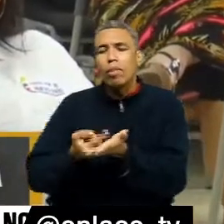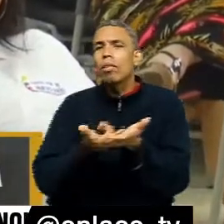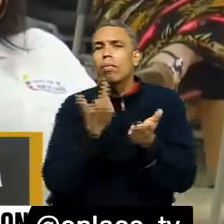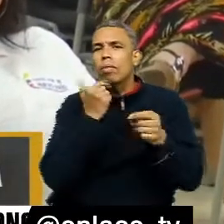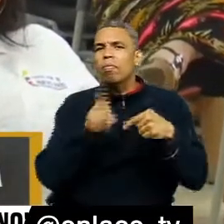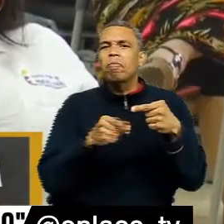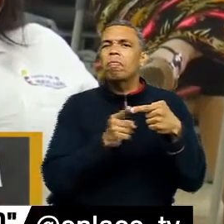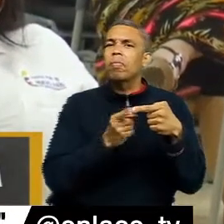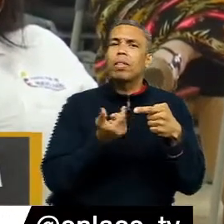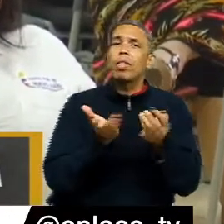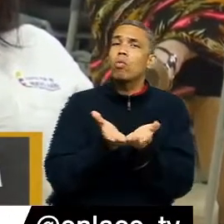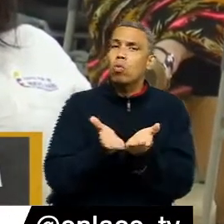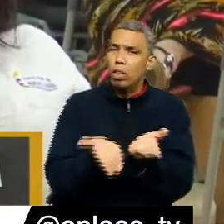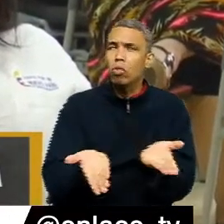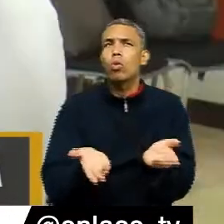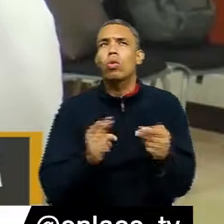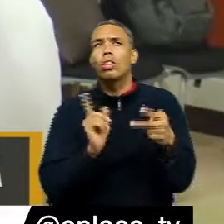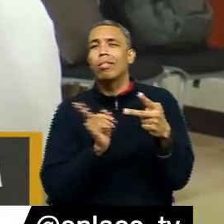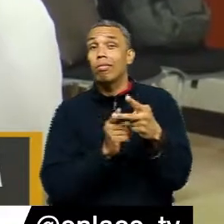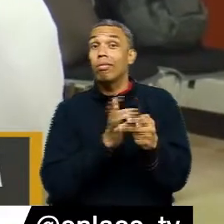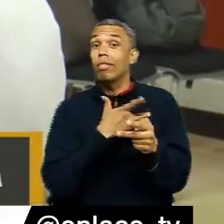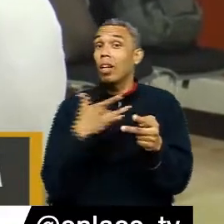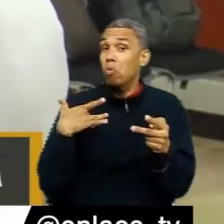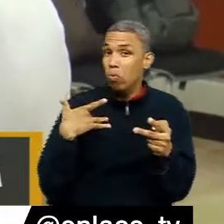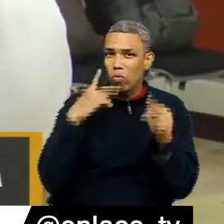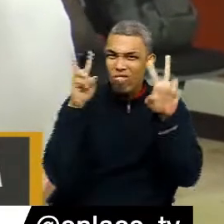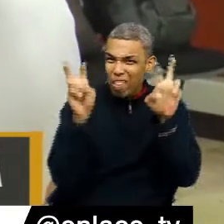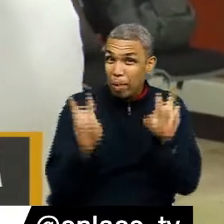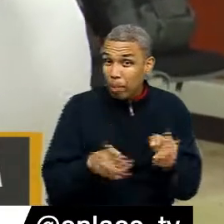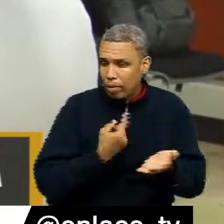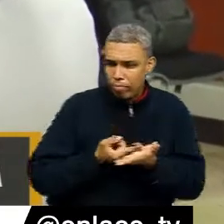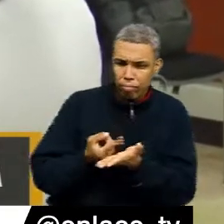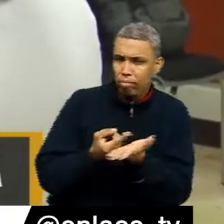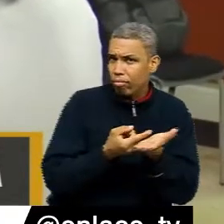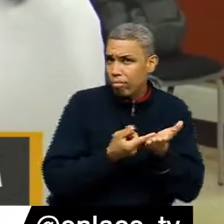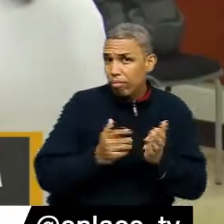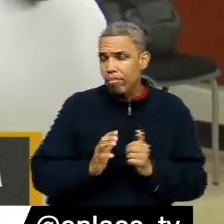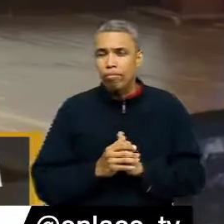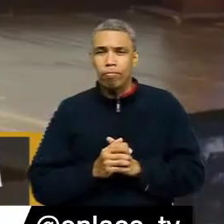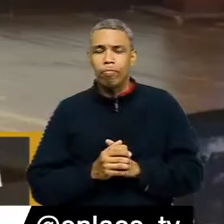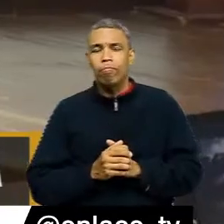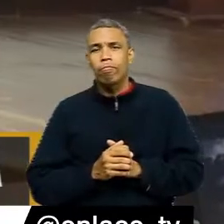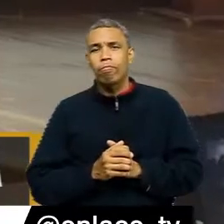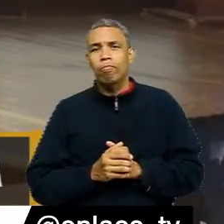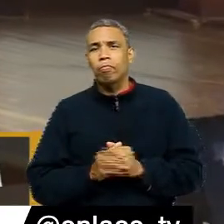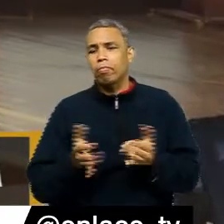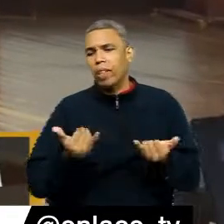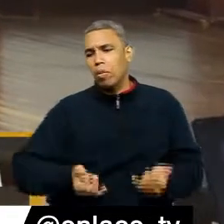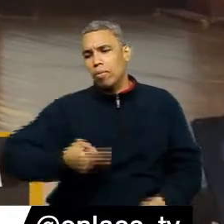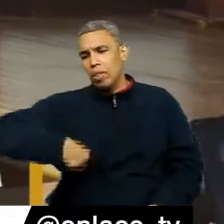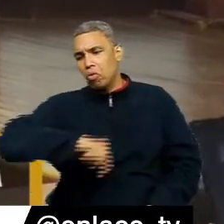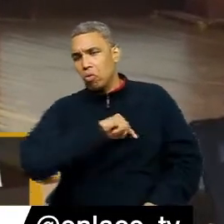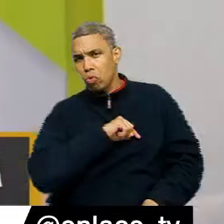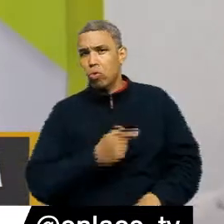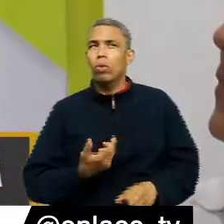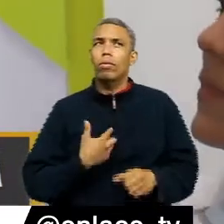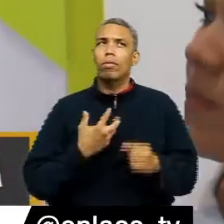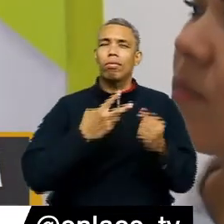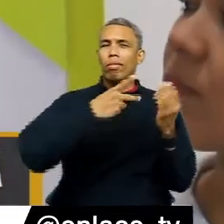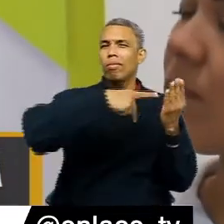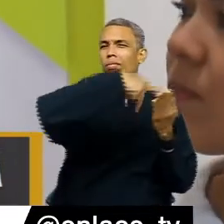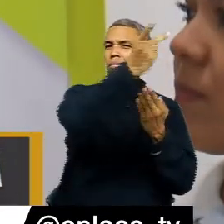ofrecer la oferta institucional de la Oficina de Paz y Convivencia. Actualmente estamos liderando lo que es el proyecto de la